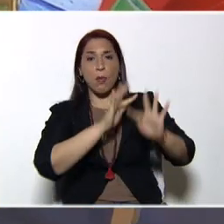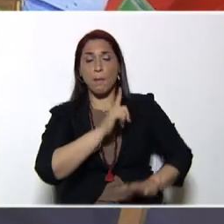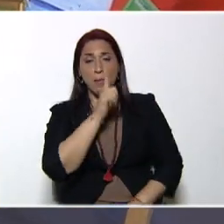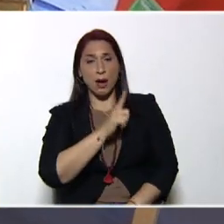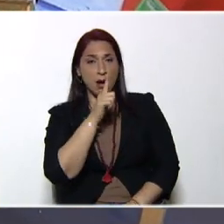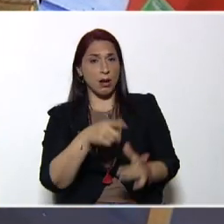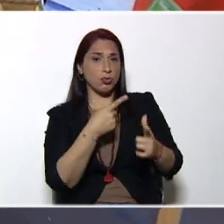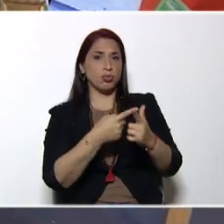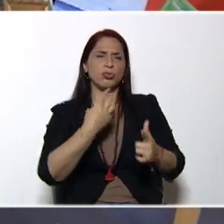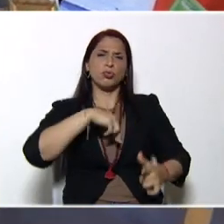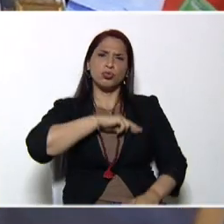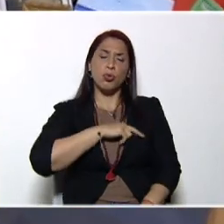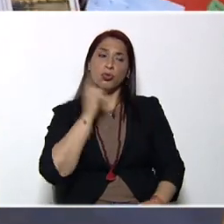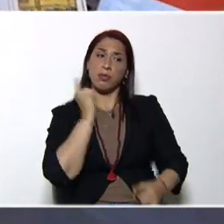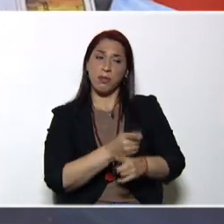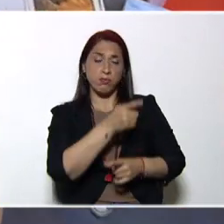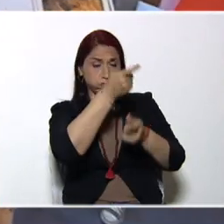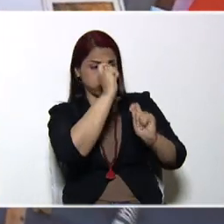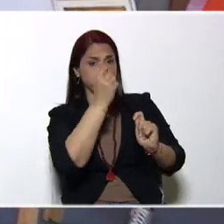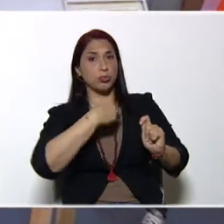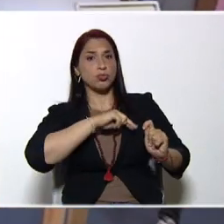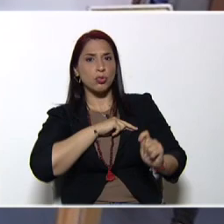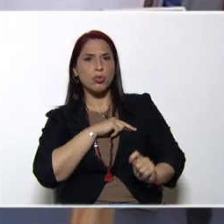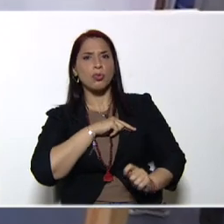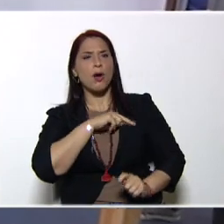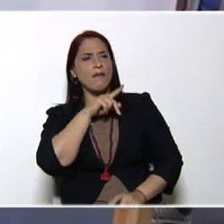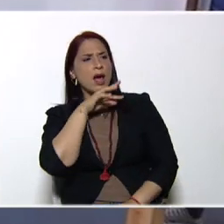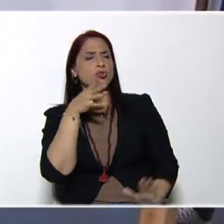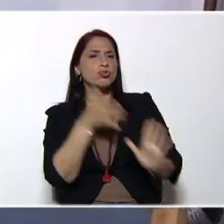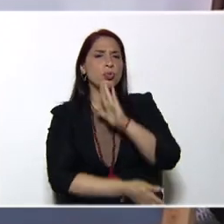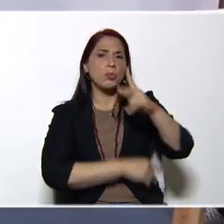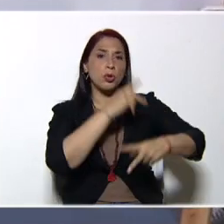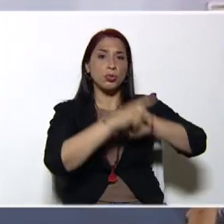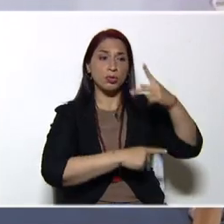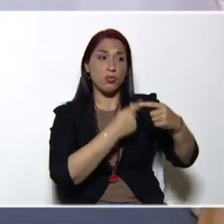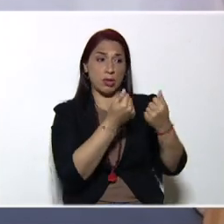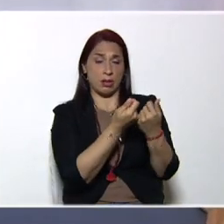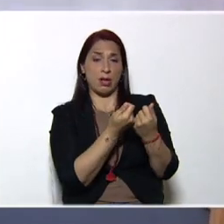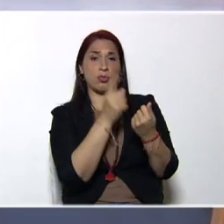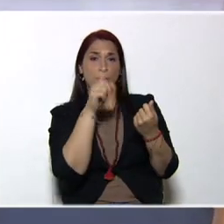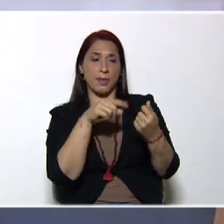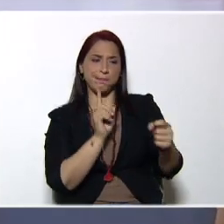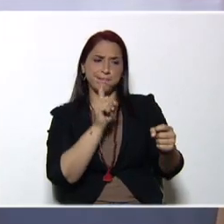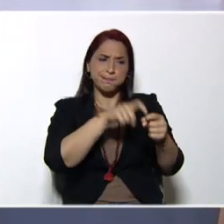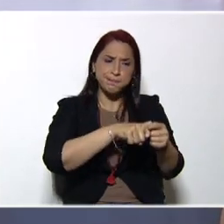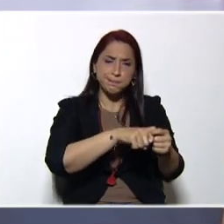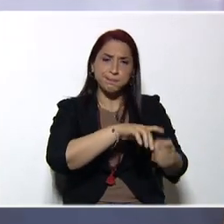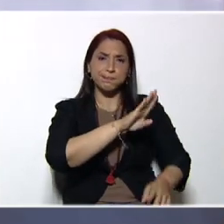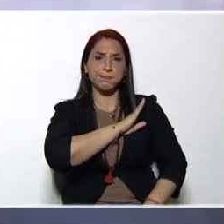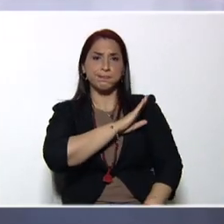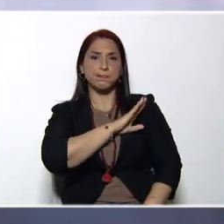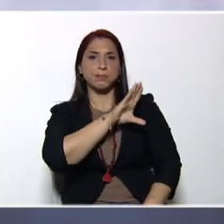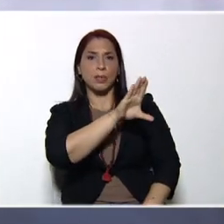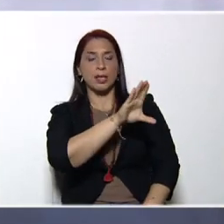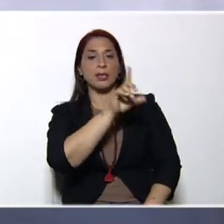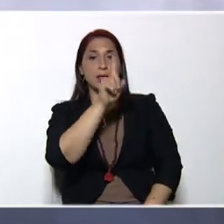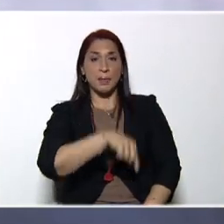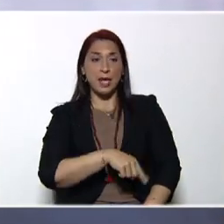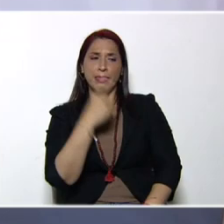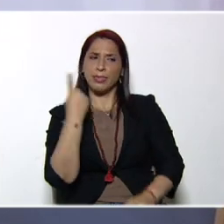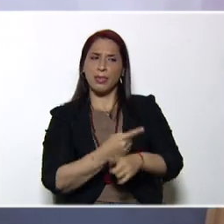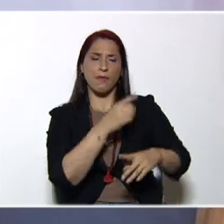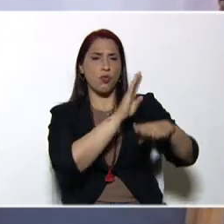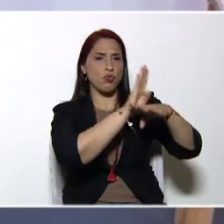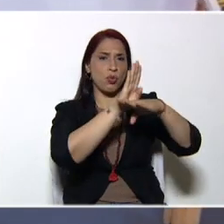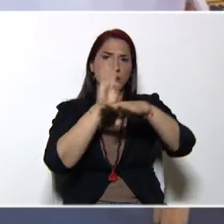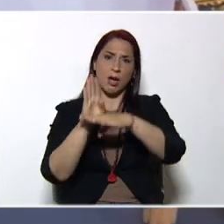tenemos que entonces también tomar en cuenta que si estamos hablando de lo productivo, también el dinero forma parte del patrimonio del país y también tengo que cuidarlo. No